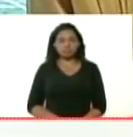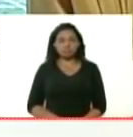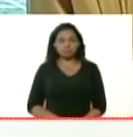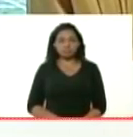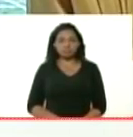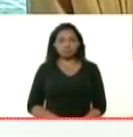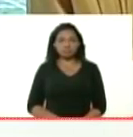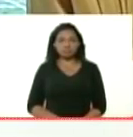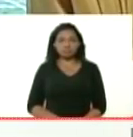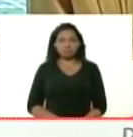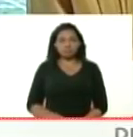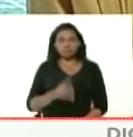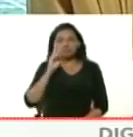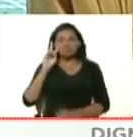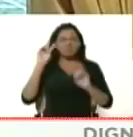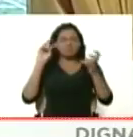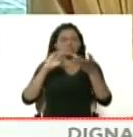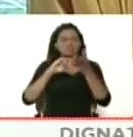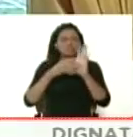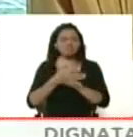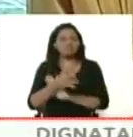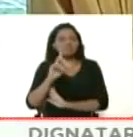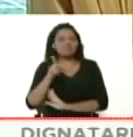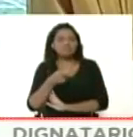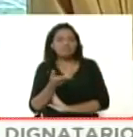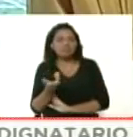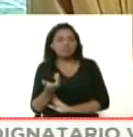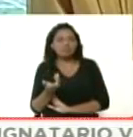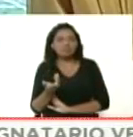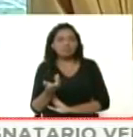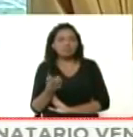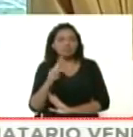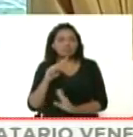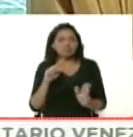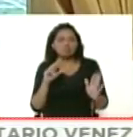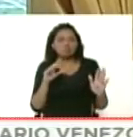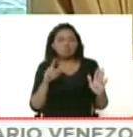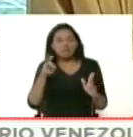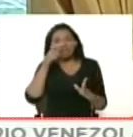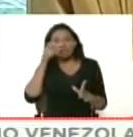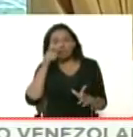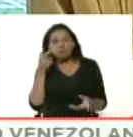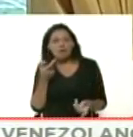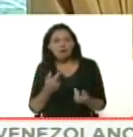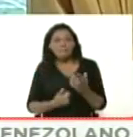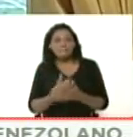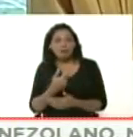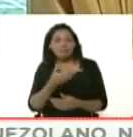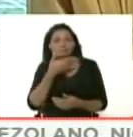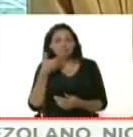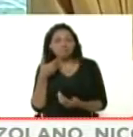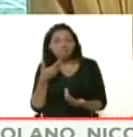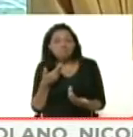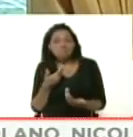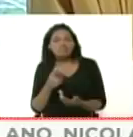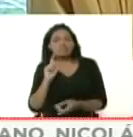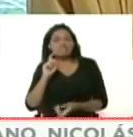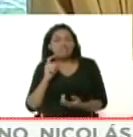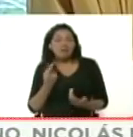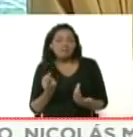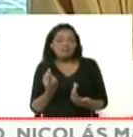Tiene que ver con el tema de los delitos contra la seguridad y el buen funcionamiento de la producción primaria,